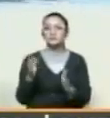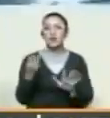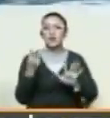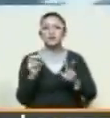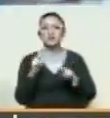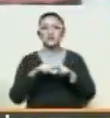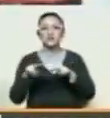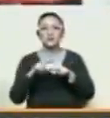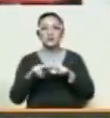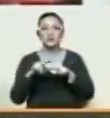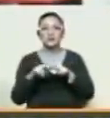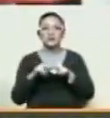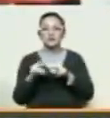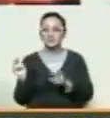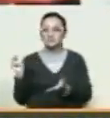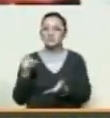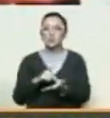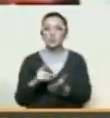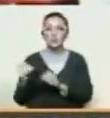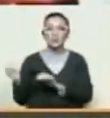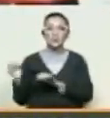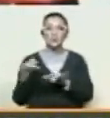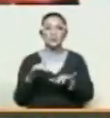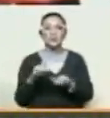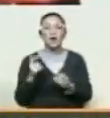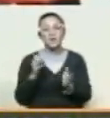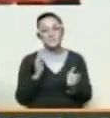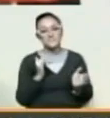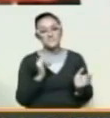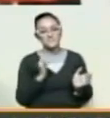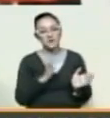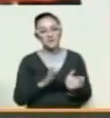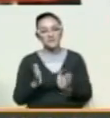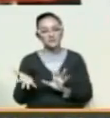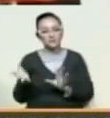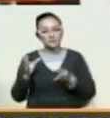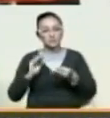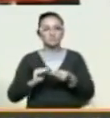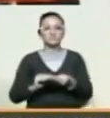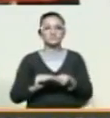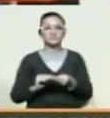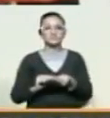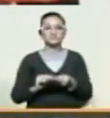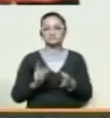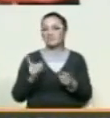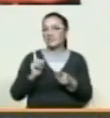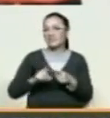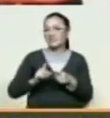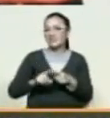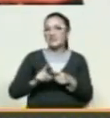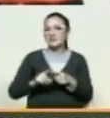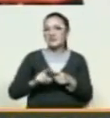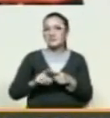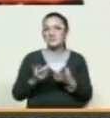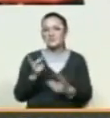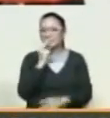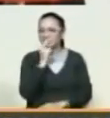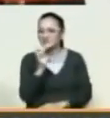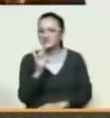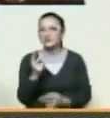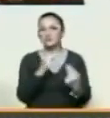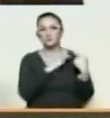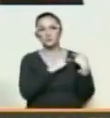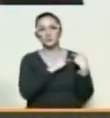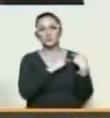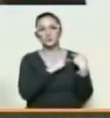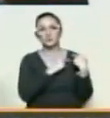80 niños que nos acompañan y tenemos una planificación adaptada y ajustada según sea la visita que nos corresponde. En